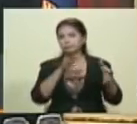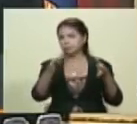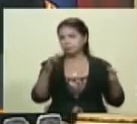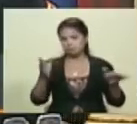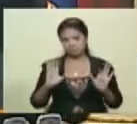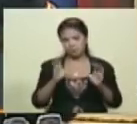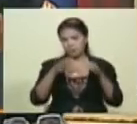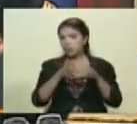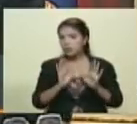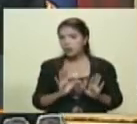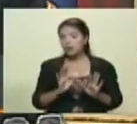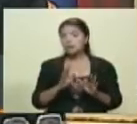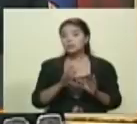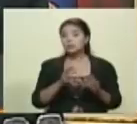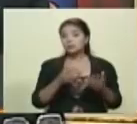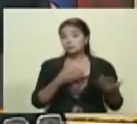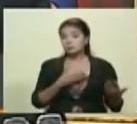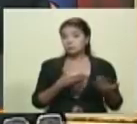y nos hemos carteado.